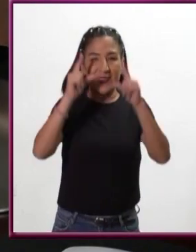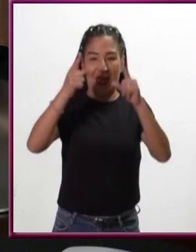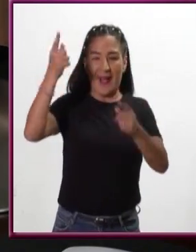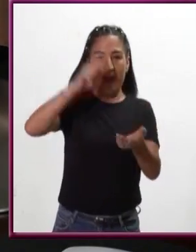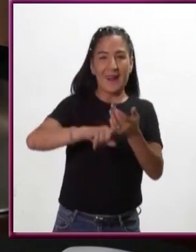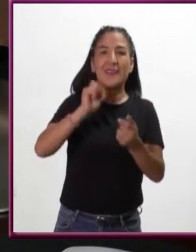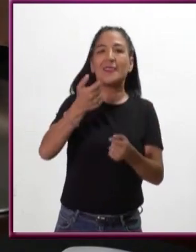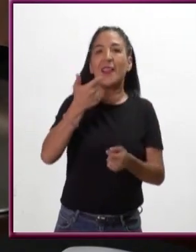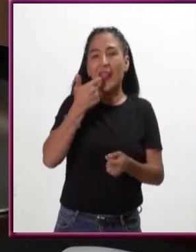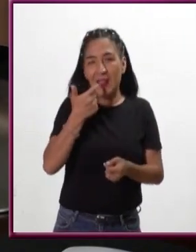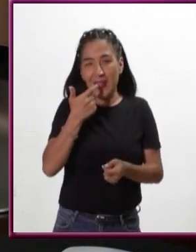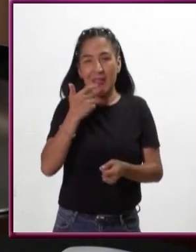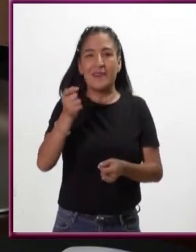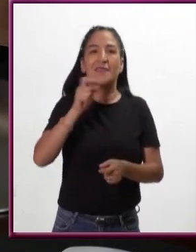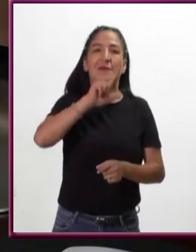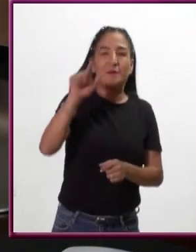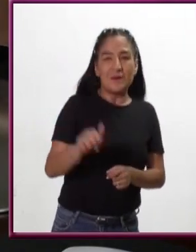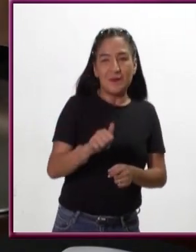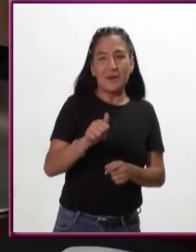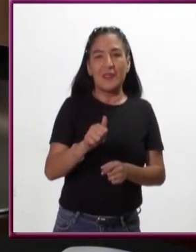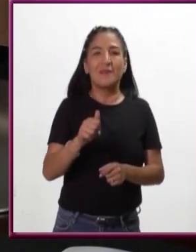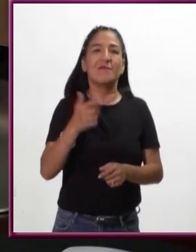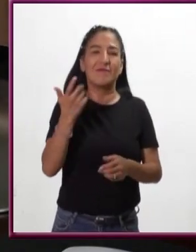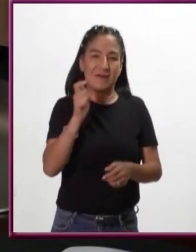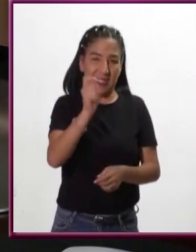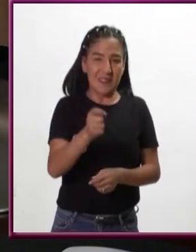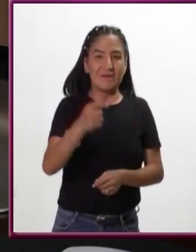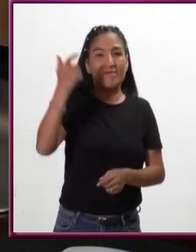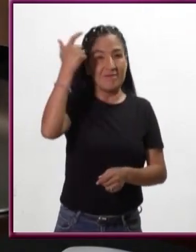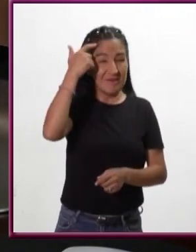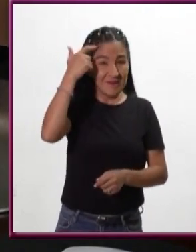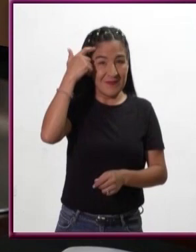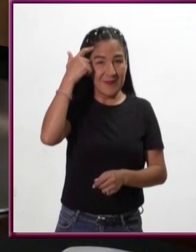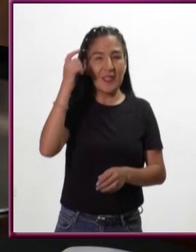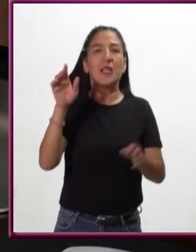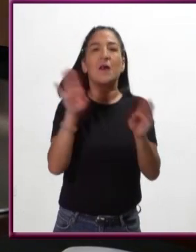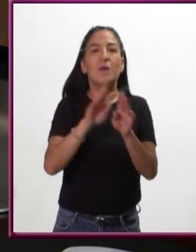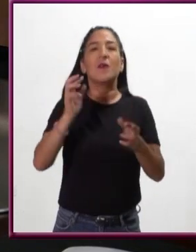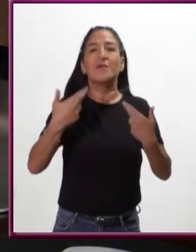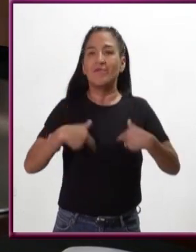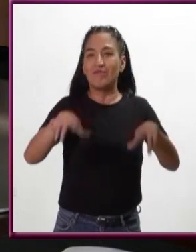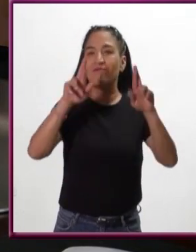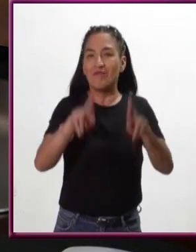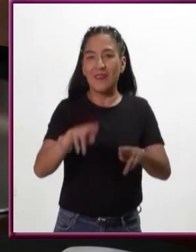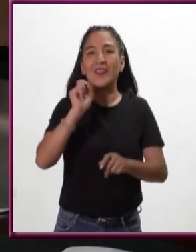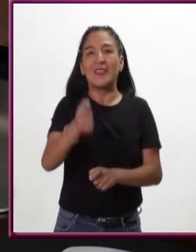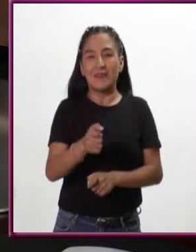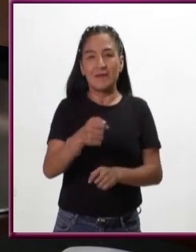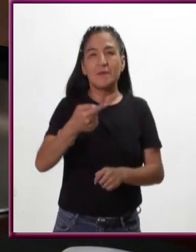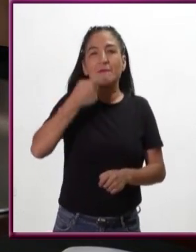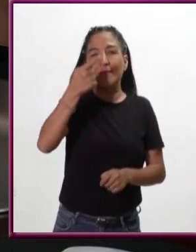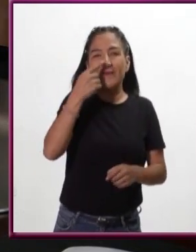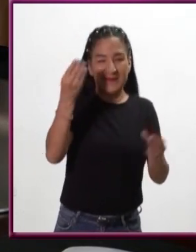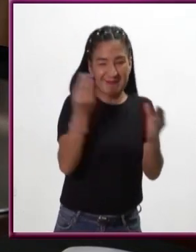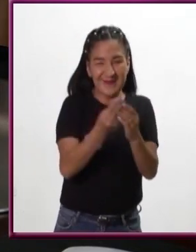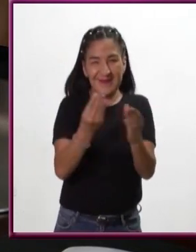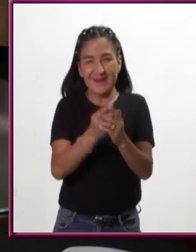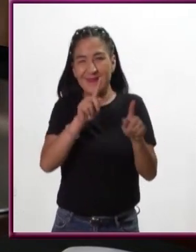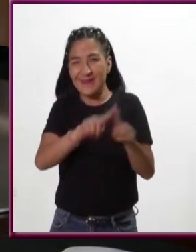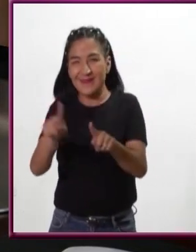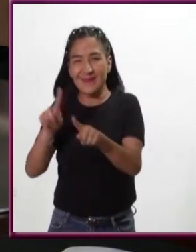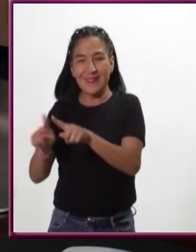los receptores en la lengua y después en su codificación cerebral, pues representan un olor